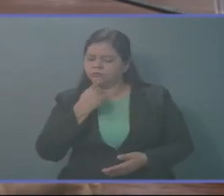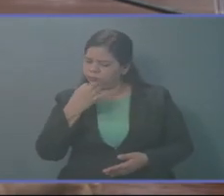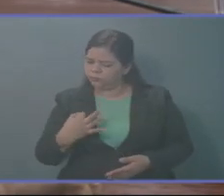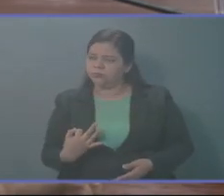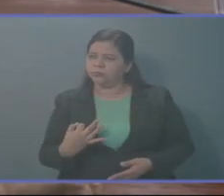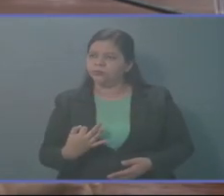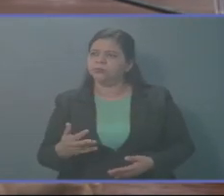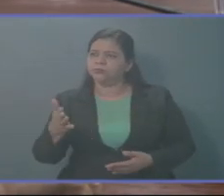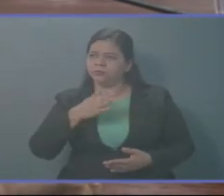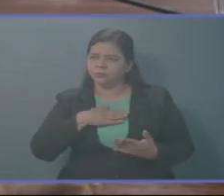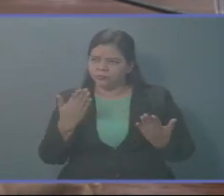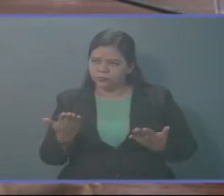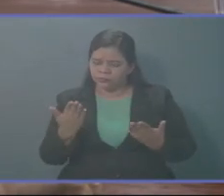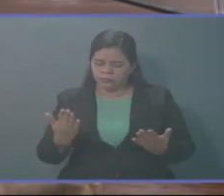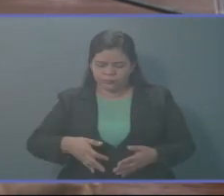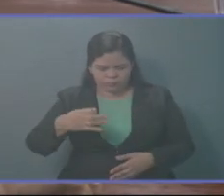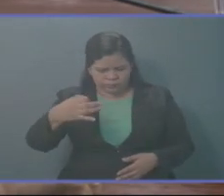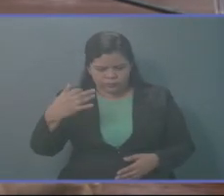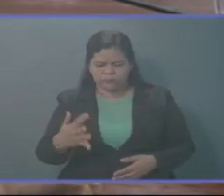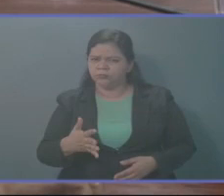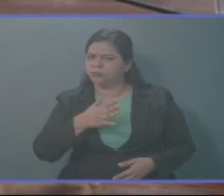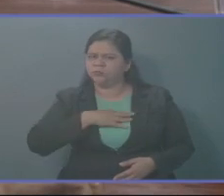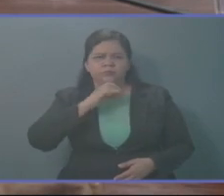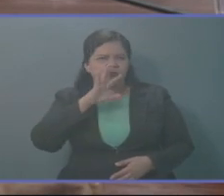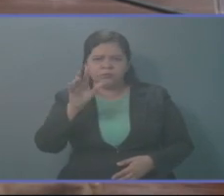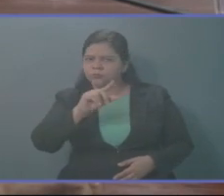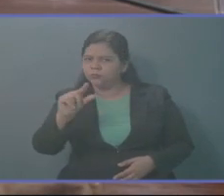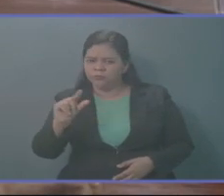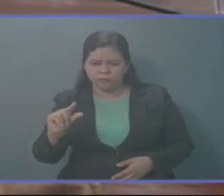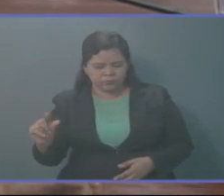Y lo he hecho a profundidad. No voy a decir nombres por respeto.